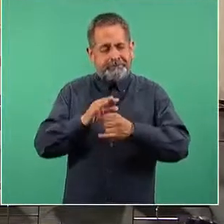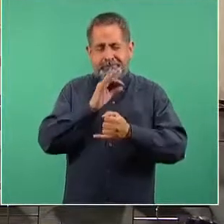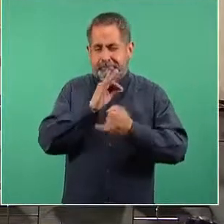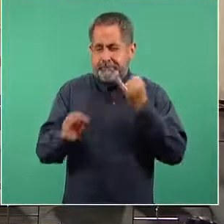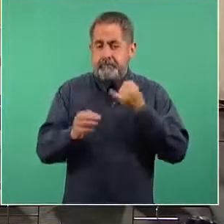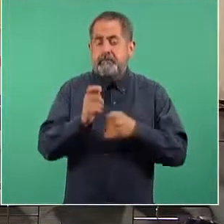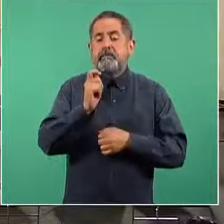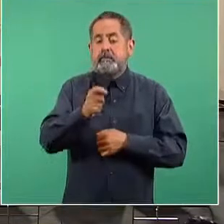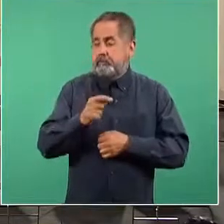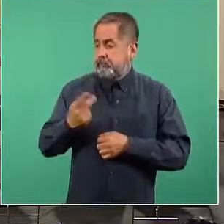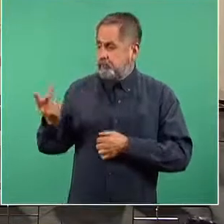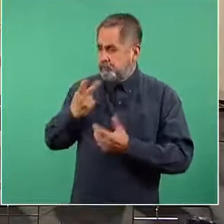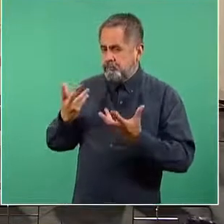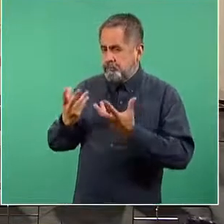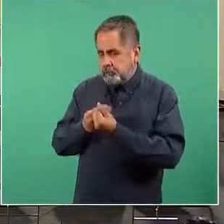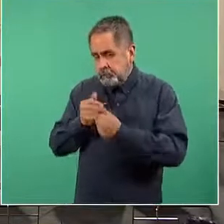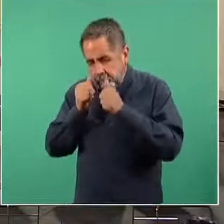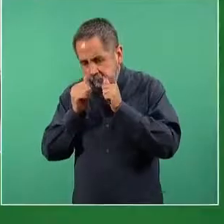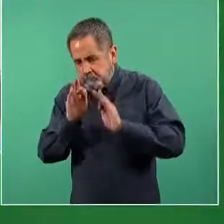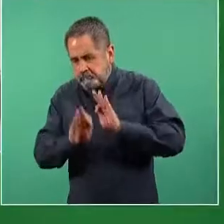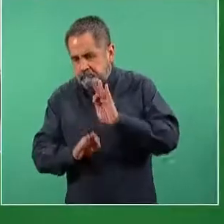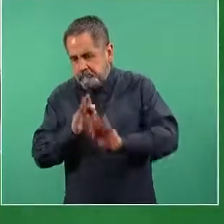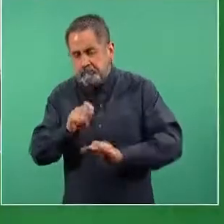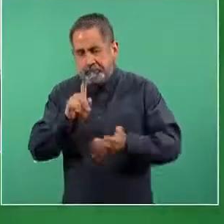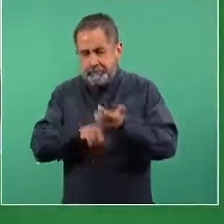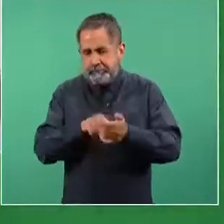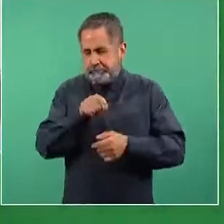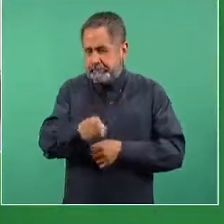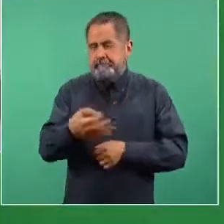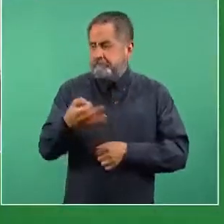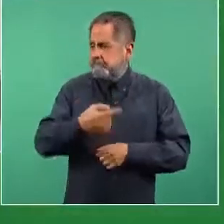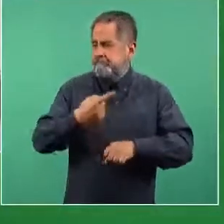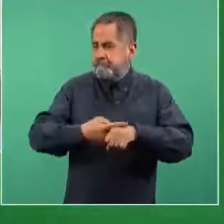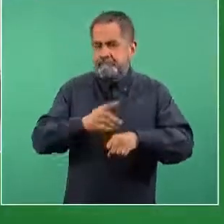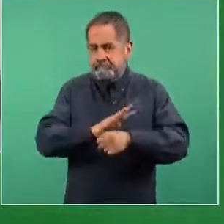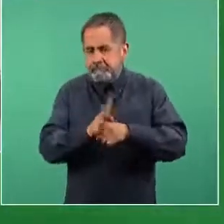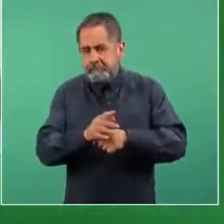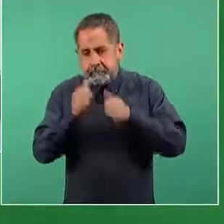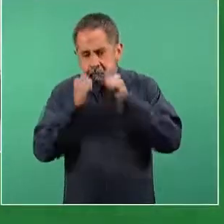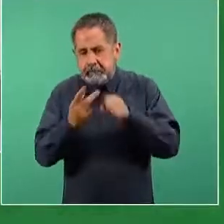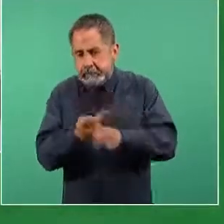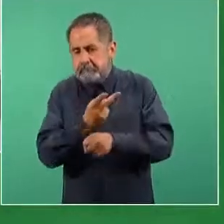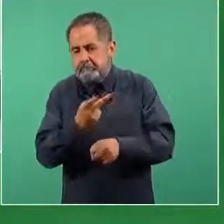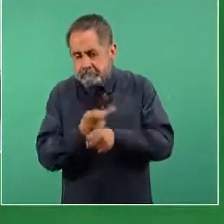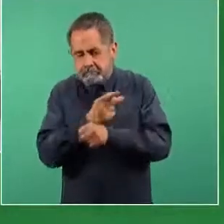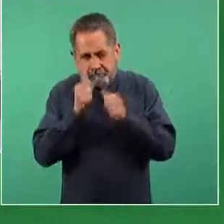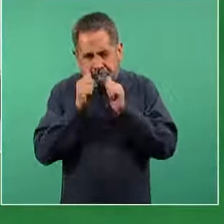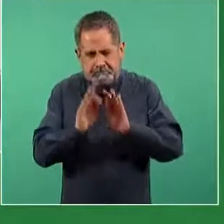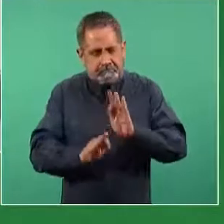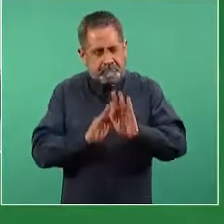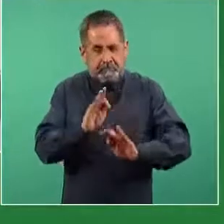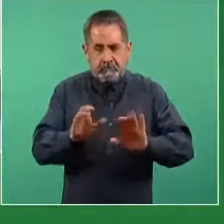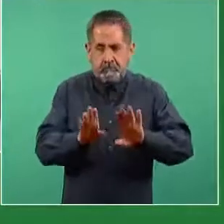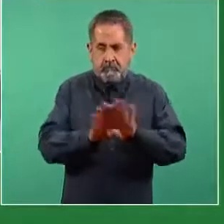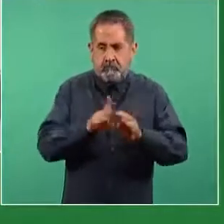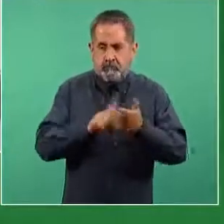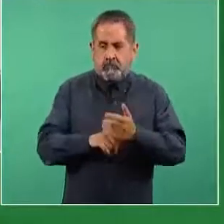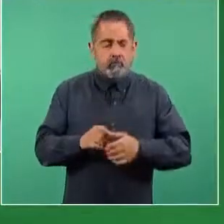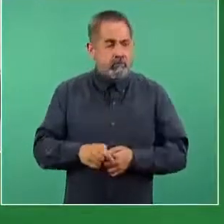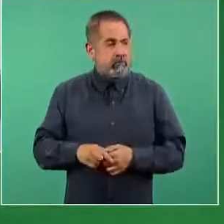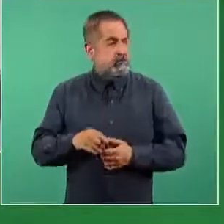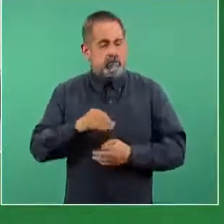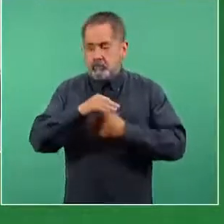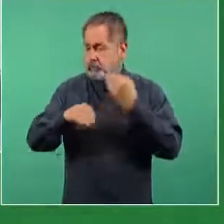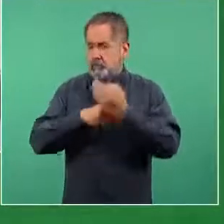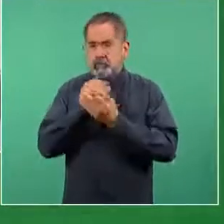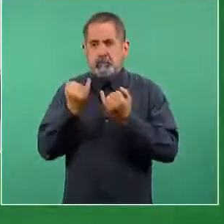acción de dar seguimiento a los casos confirmados, vigilar su evolución, se ha hecho de manera